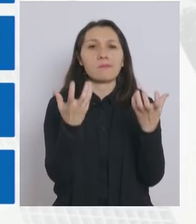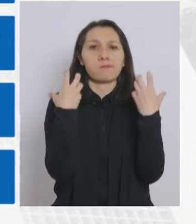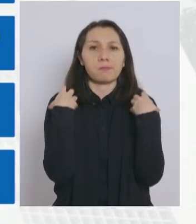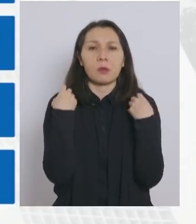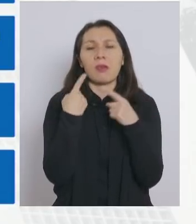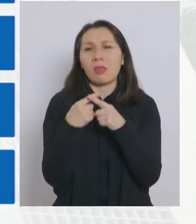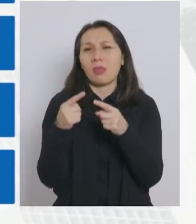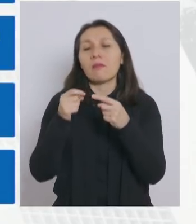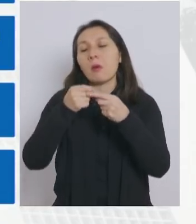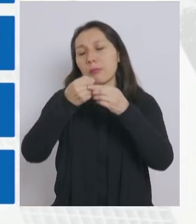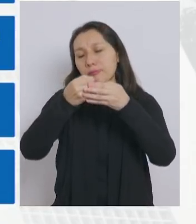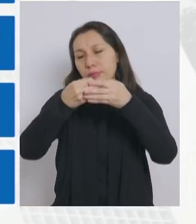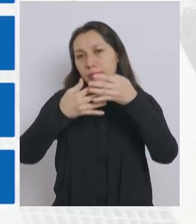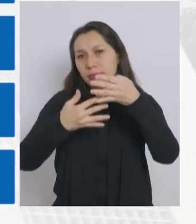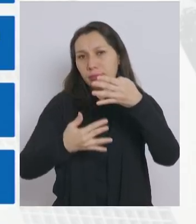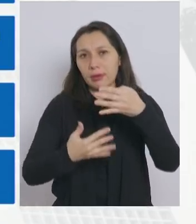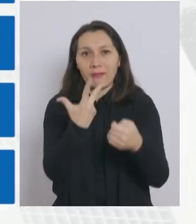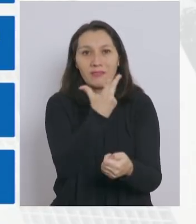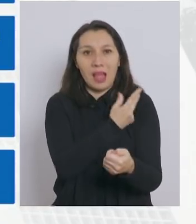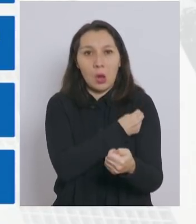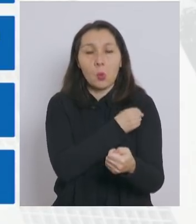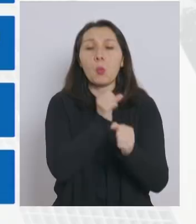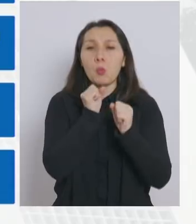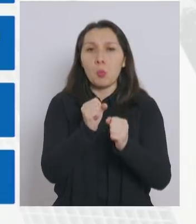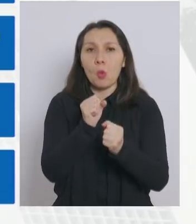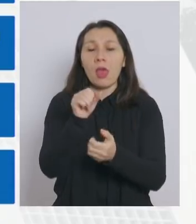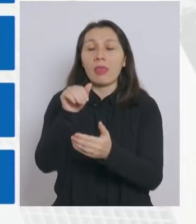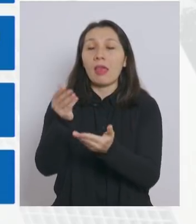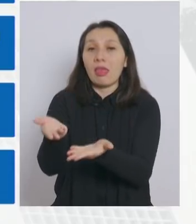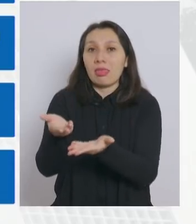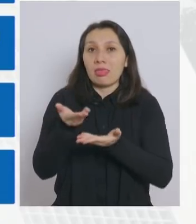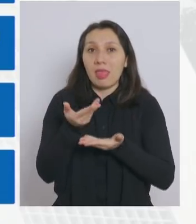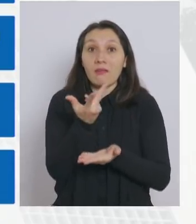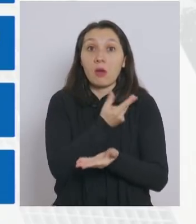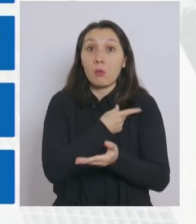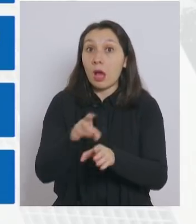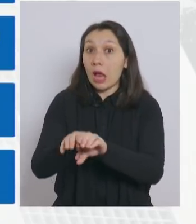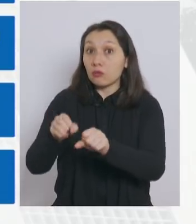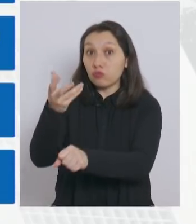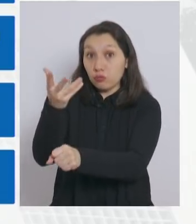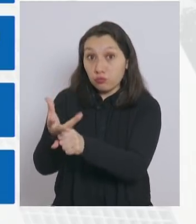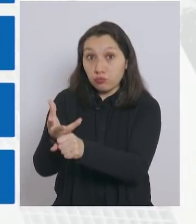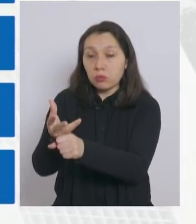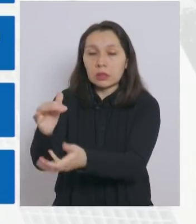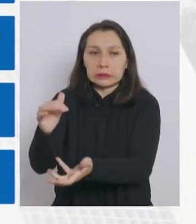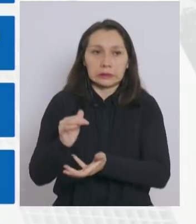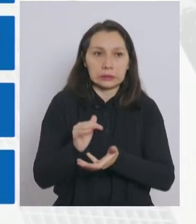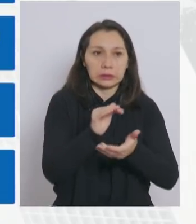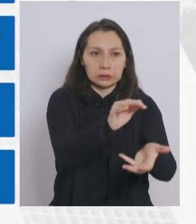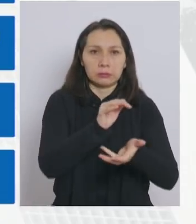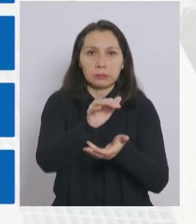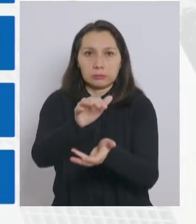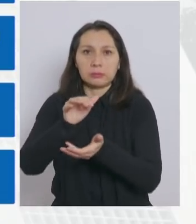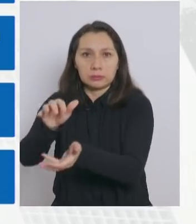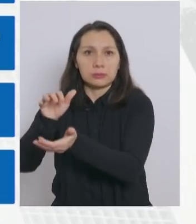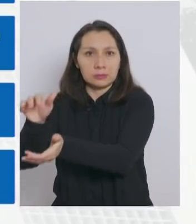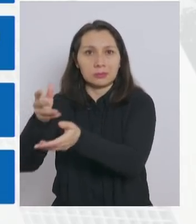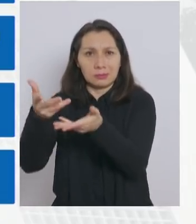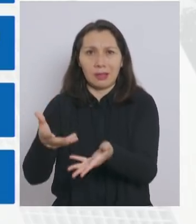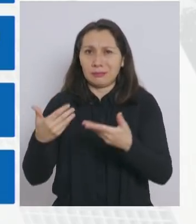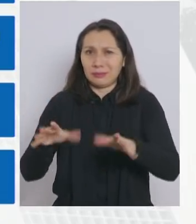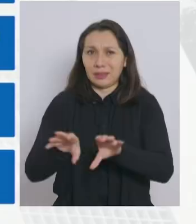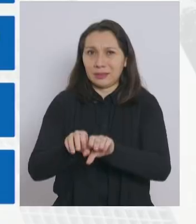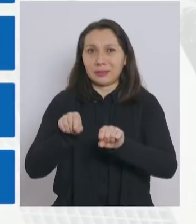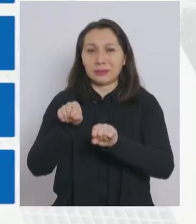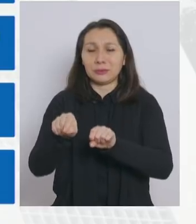diversas vacunas, permitiendo el acceso a estas vacunas apenas estén disponibles, y es lo que se ha estado haciendo hasta ahora, con